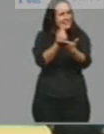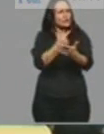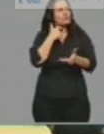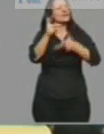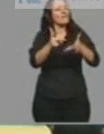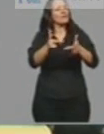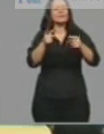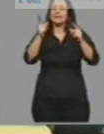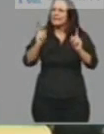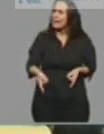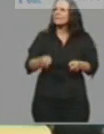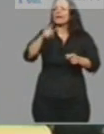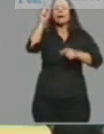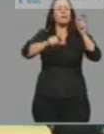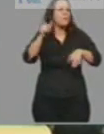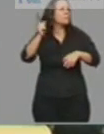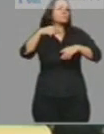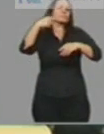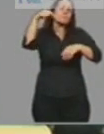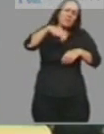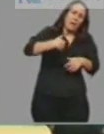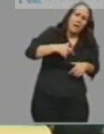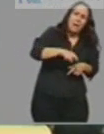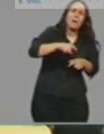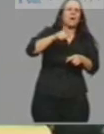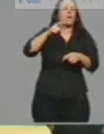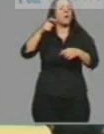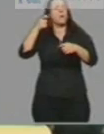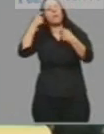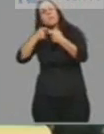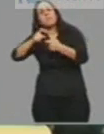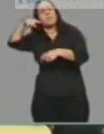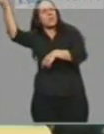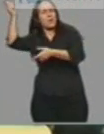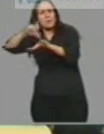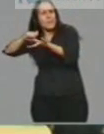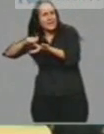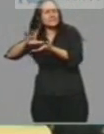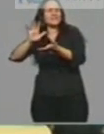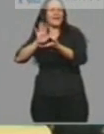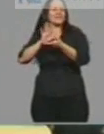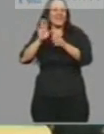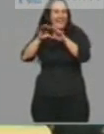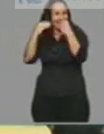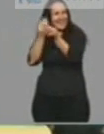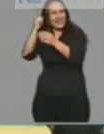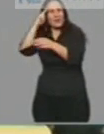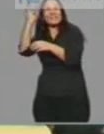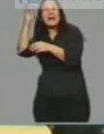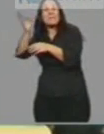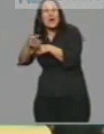confiado, nacionales o extranjeros privados, y han formado parte de ese 93% que